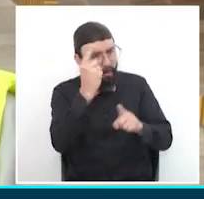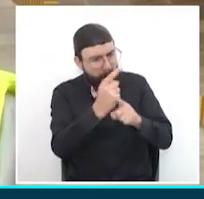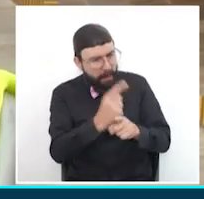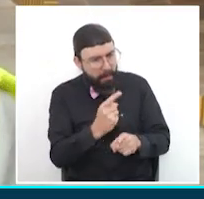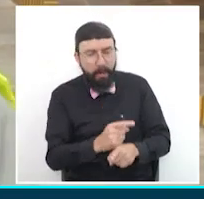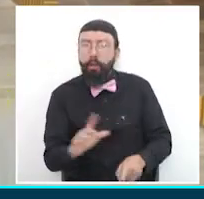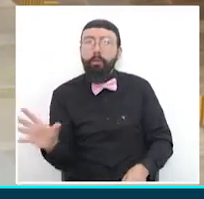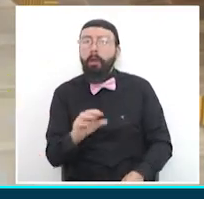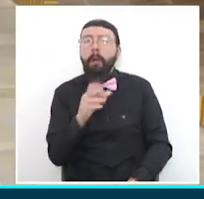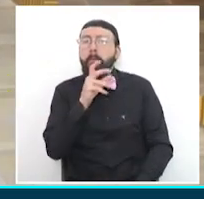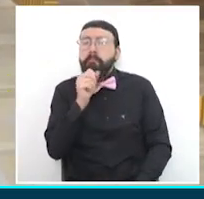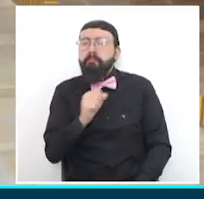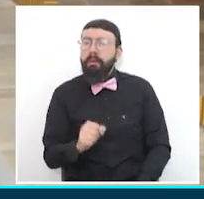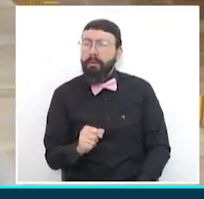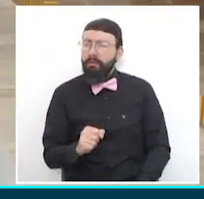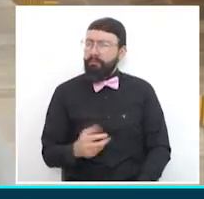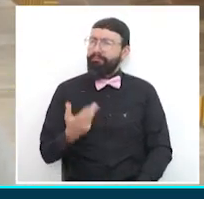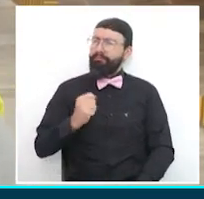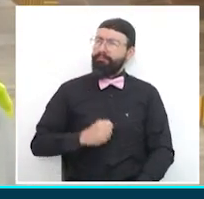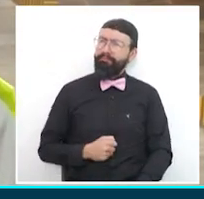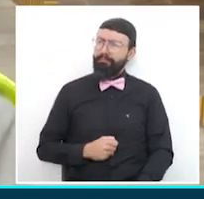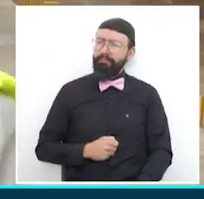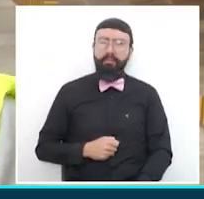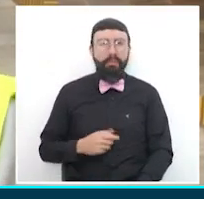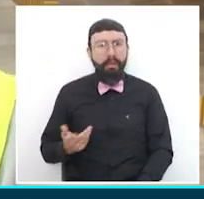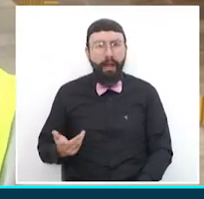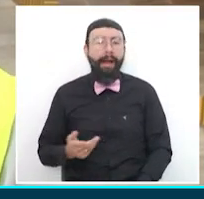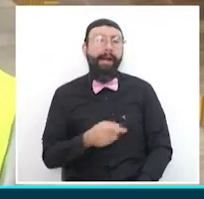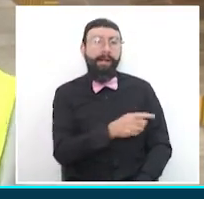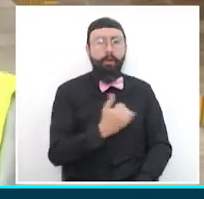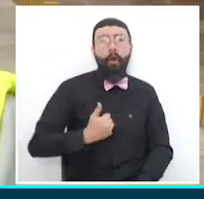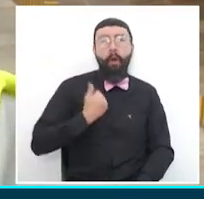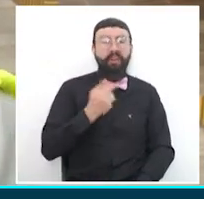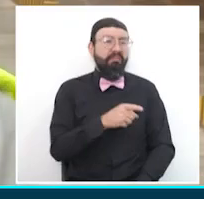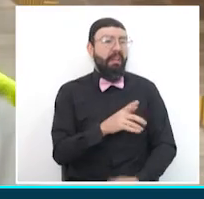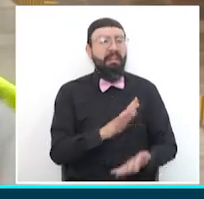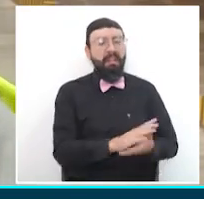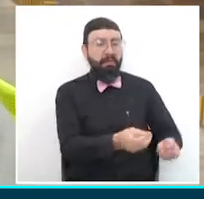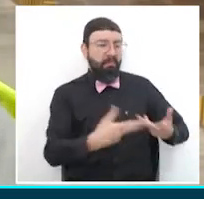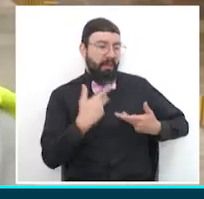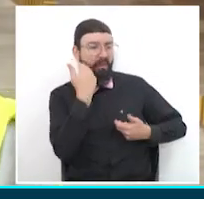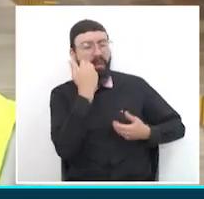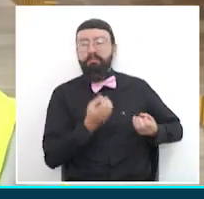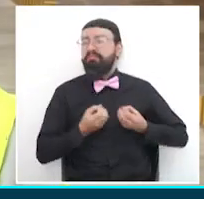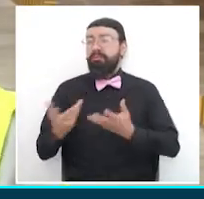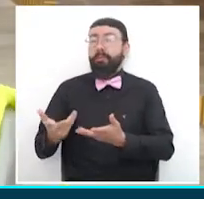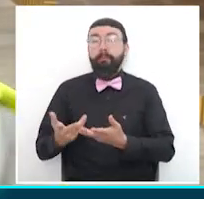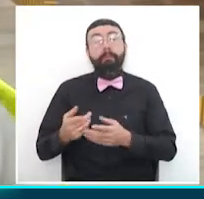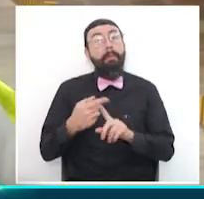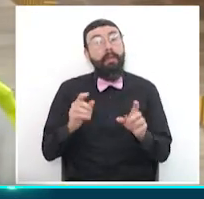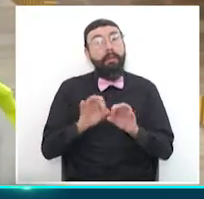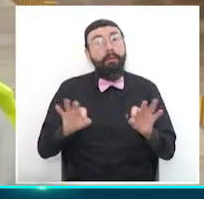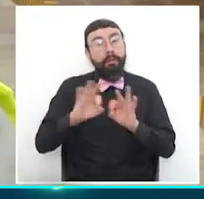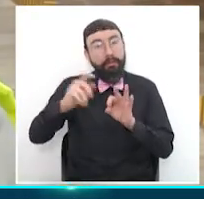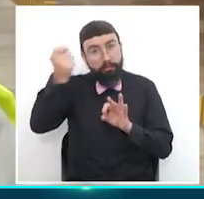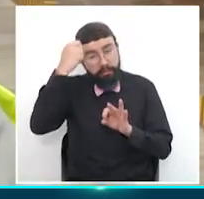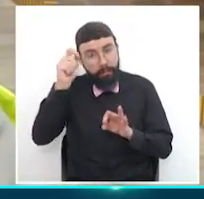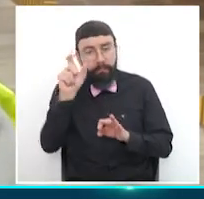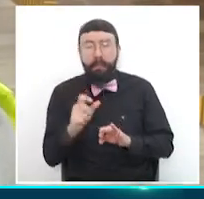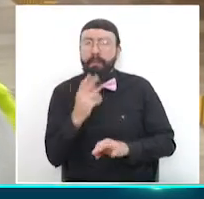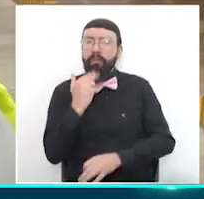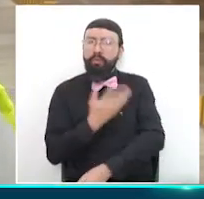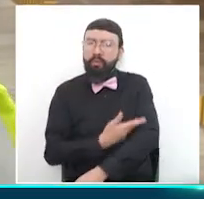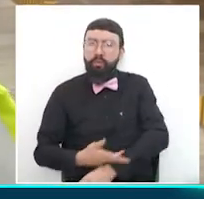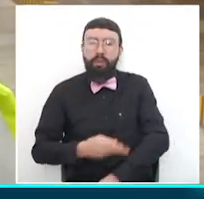adultos mayores. Pero el tema yo quiero enfatizarlo, en que aparte de tener en cuenta los hipertensos, diabéticos, enfermos renales